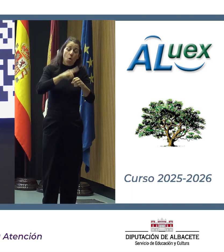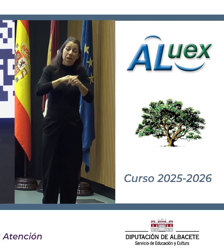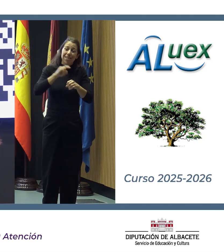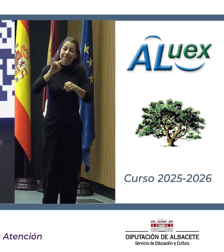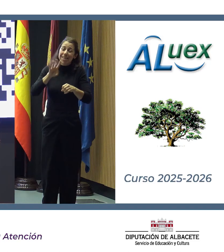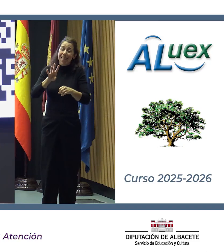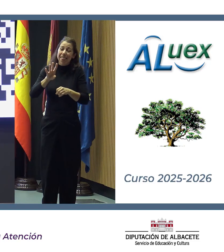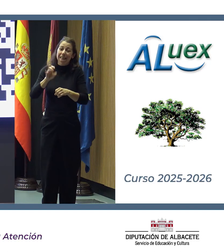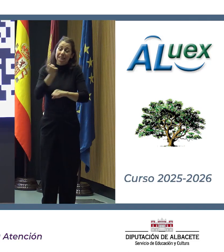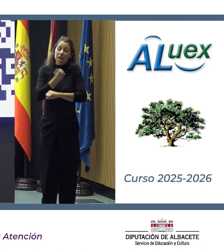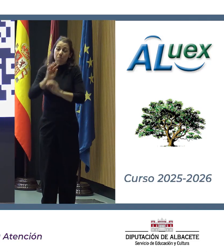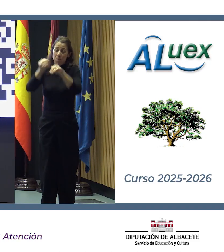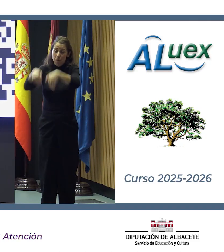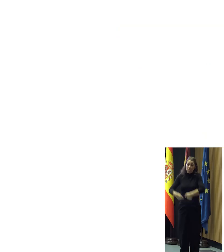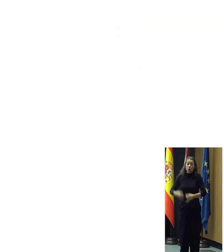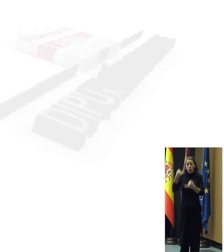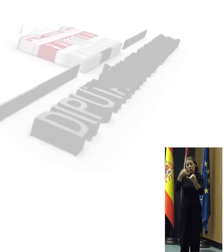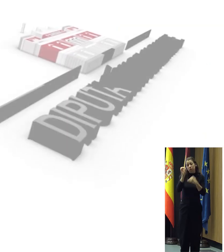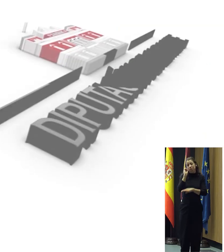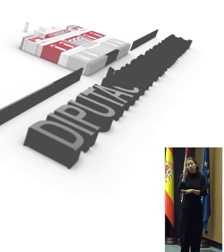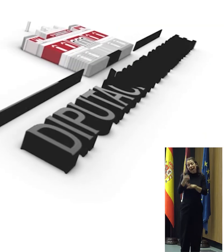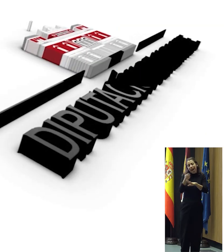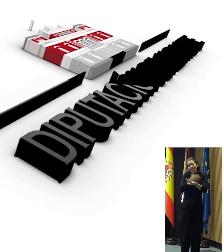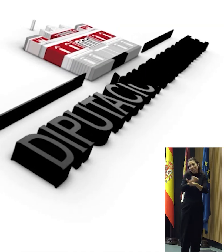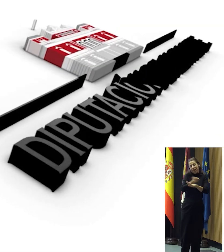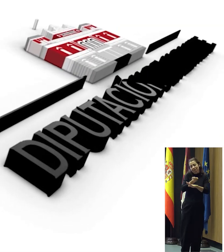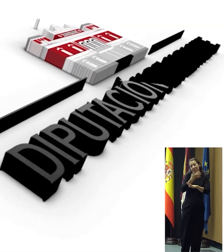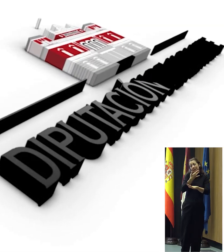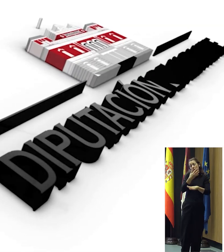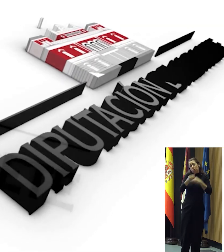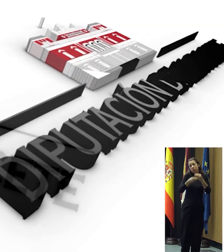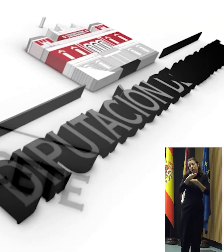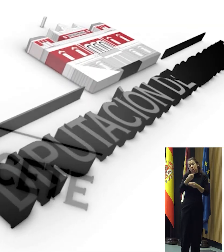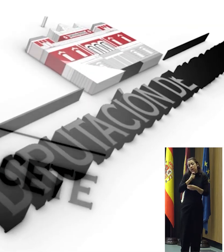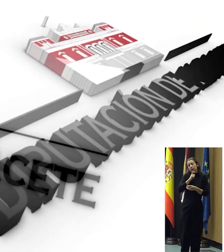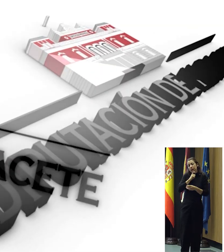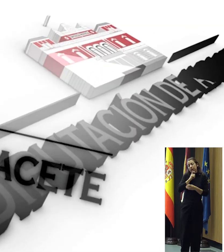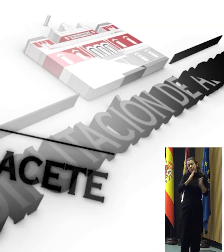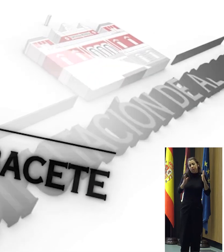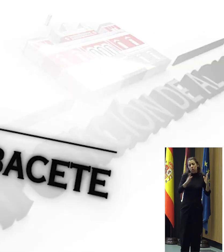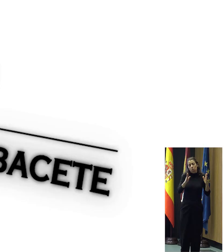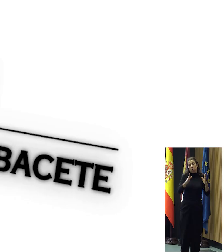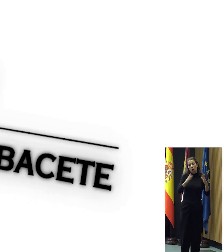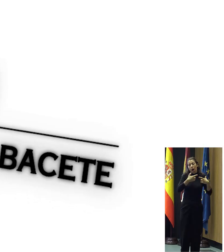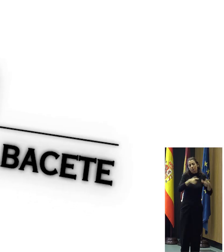15 de diciembre con la última charla antes de irnos a Navidad y lo haremos para cerrar esta temática de